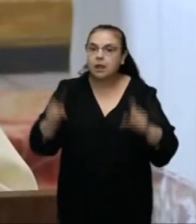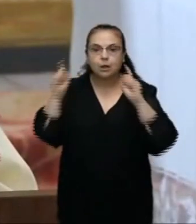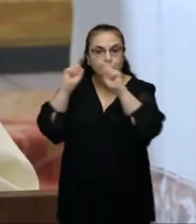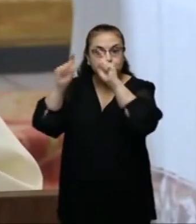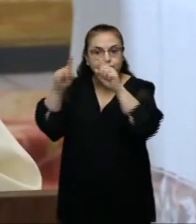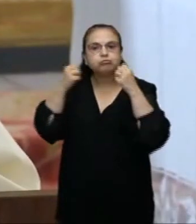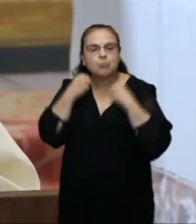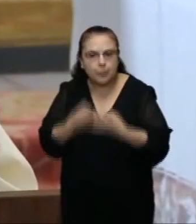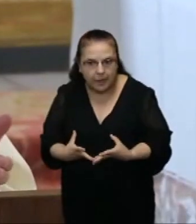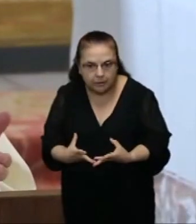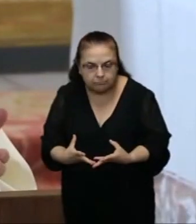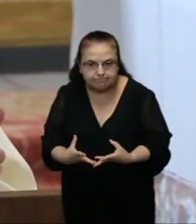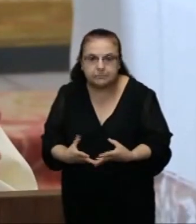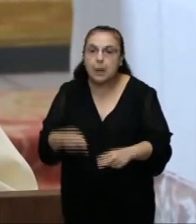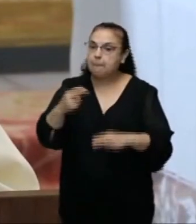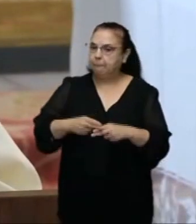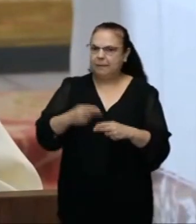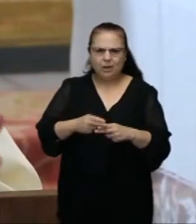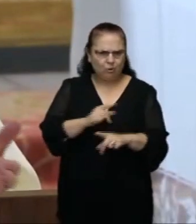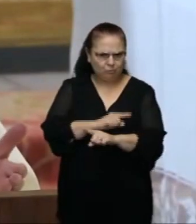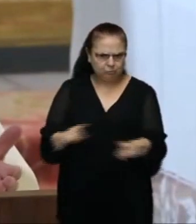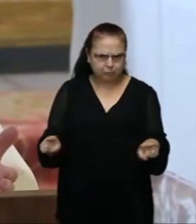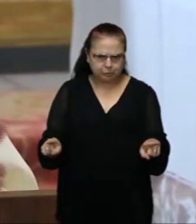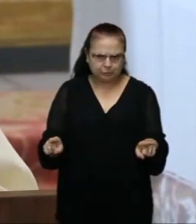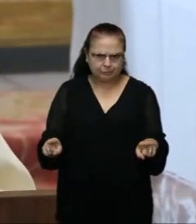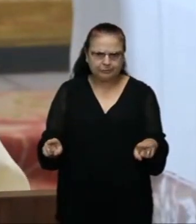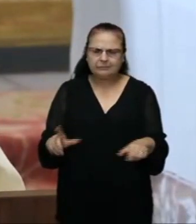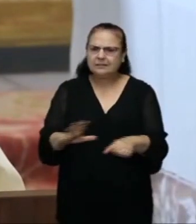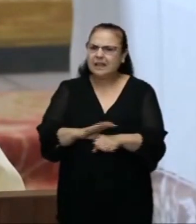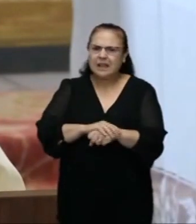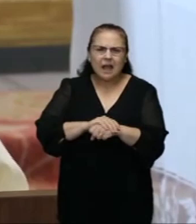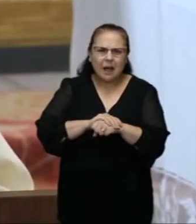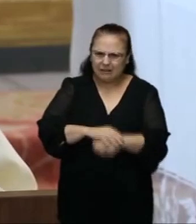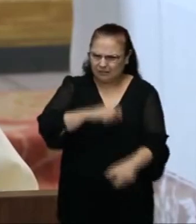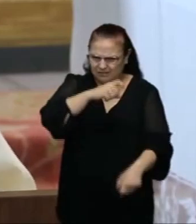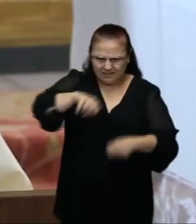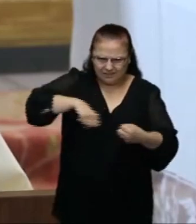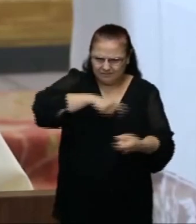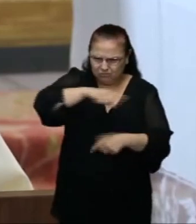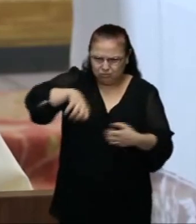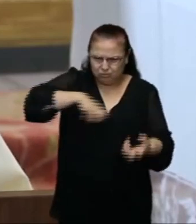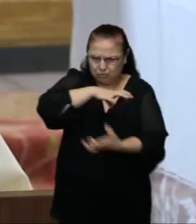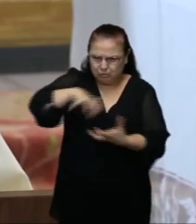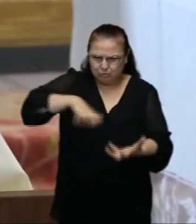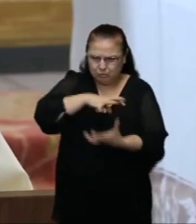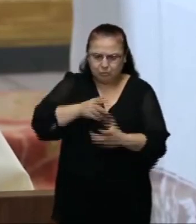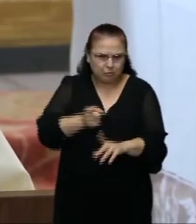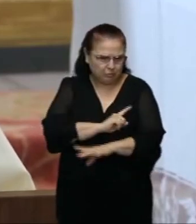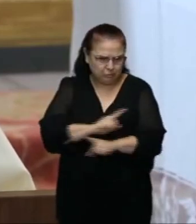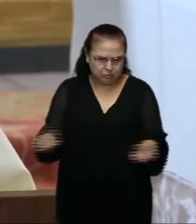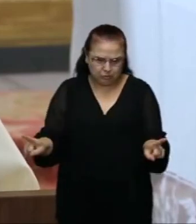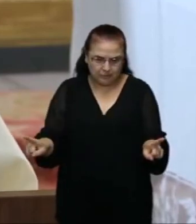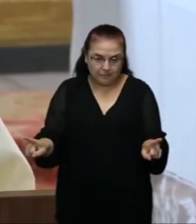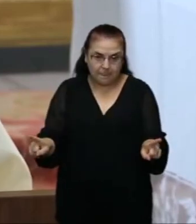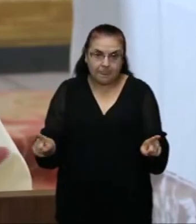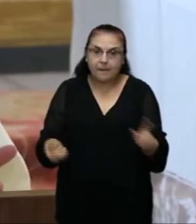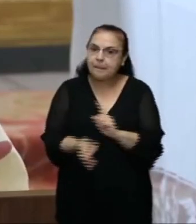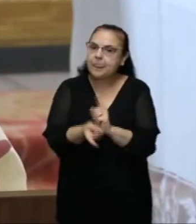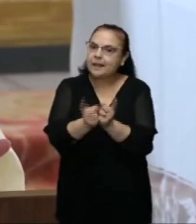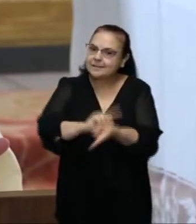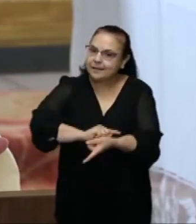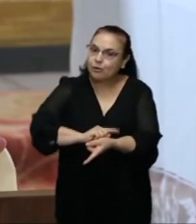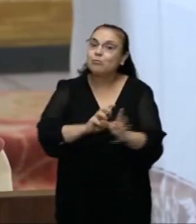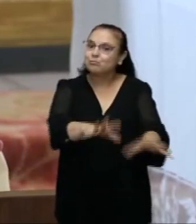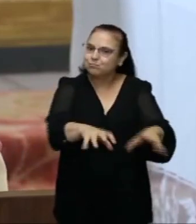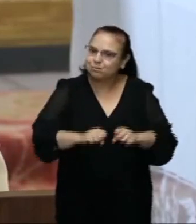enseñar, no dado al vino, ni amigo de reyertas, sino comprensivo. Bueno, esto es lo